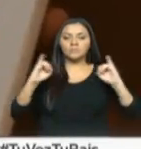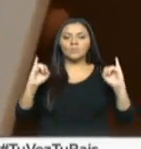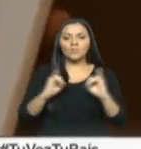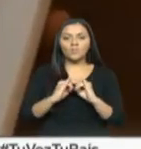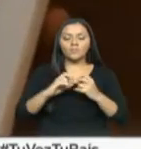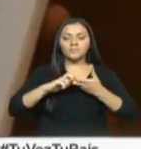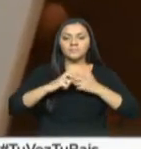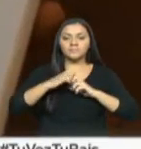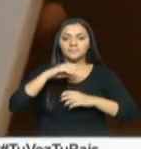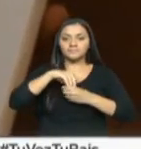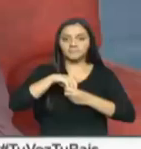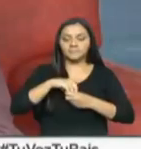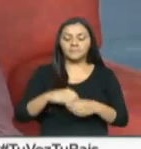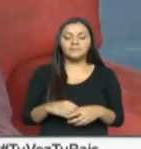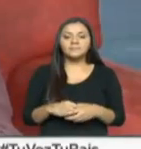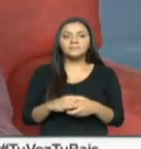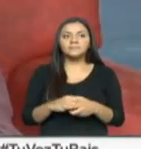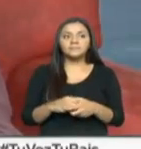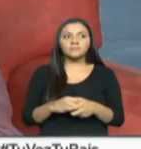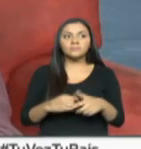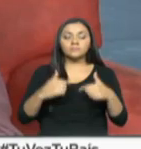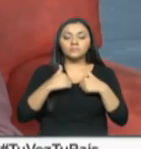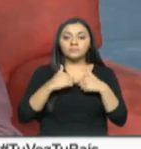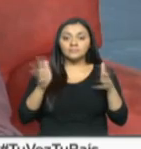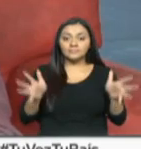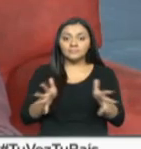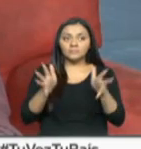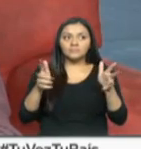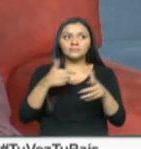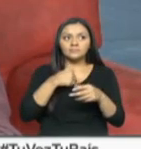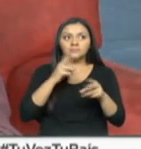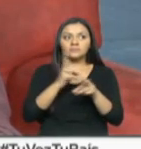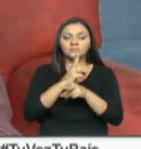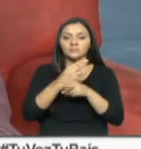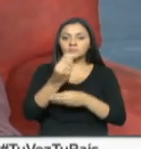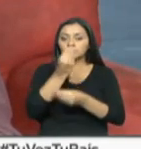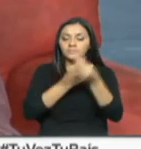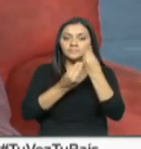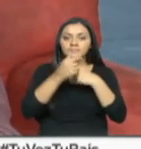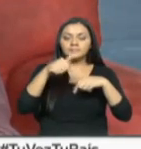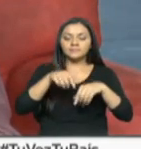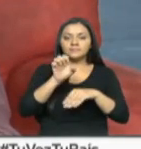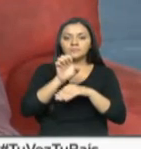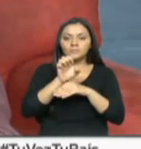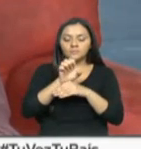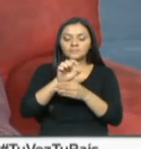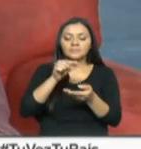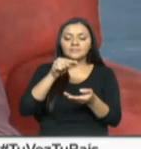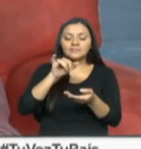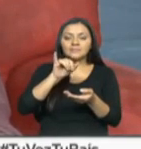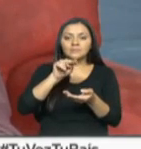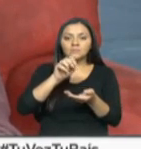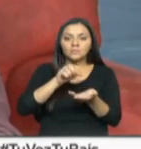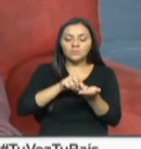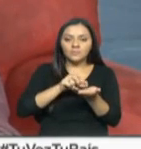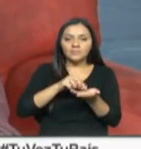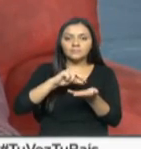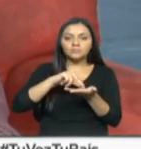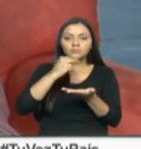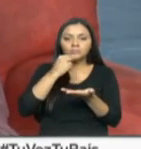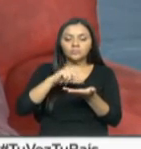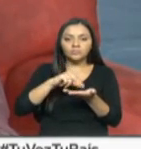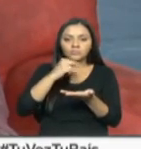nuestro país. Nosotros promovemos el consumo de alimentos locales ecuatorianos como la quinoa, el chocho, el amaranto,